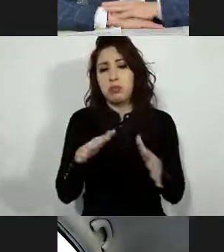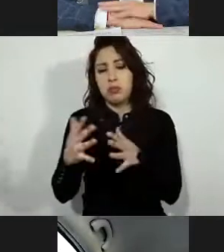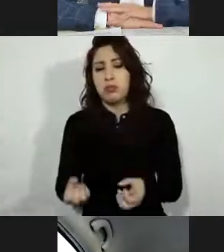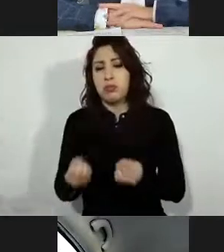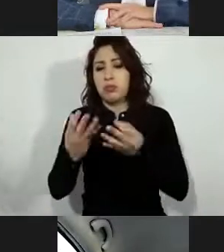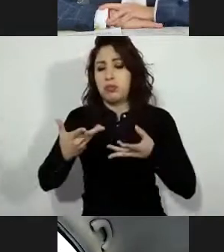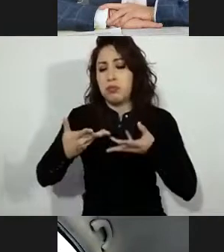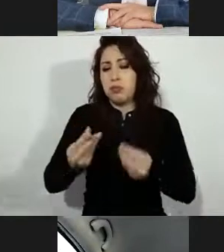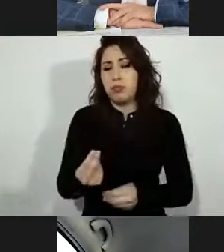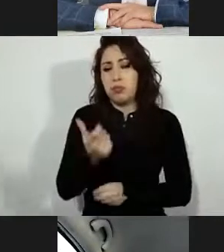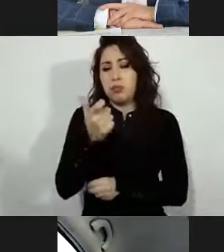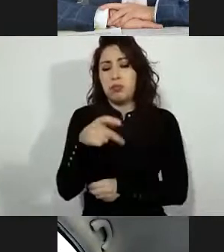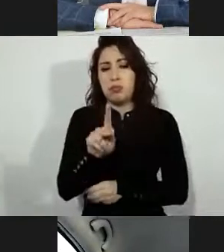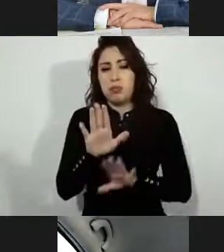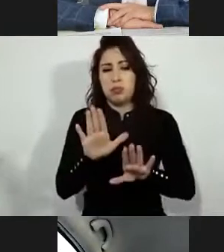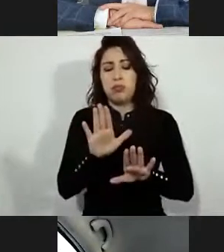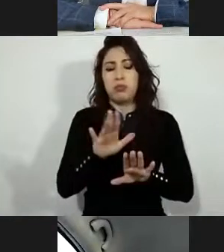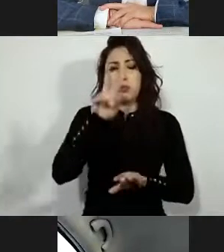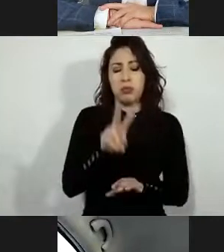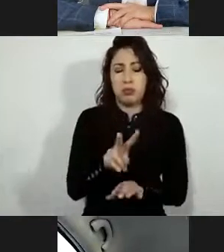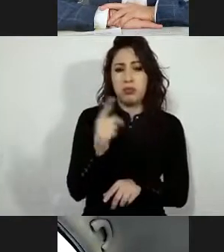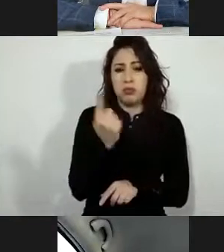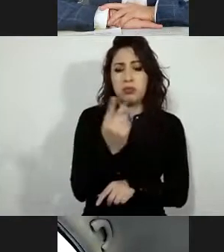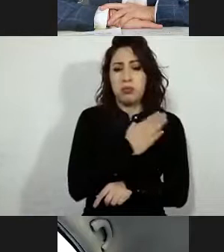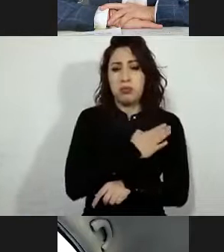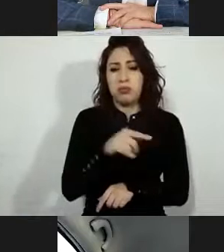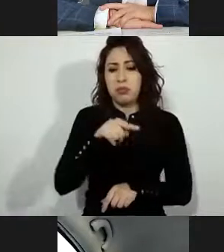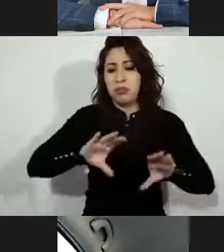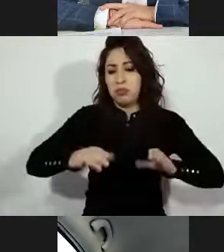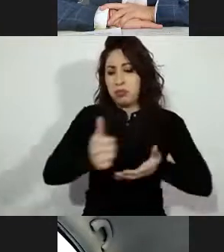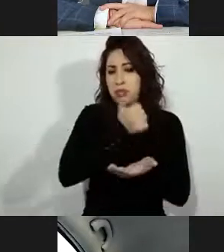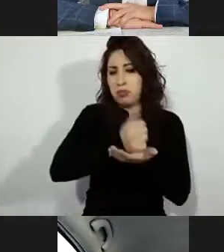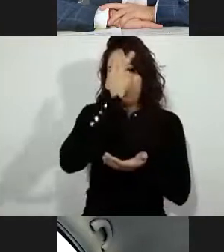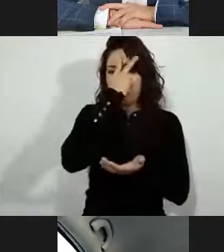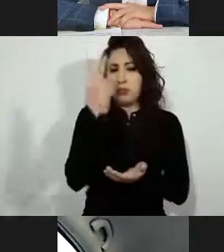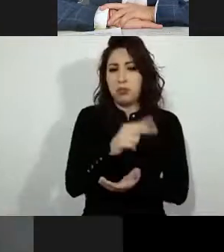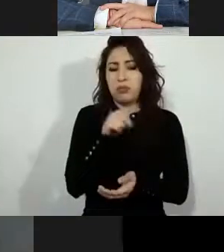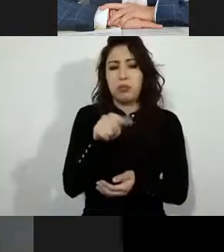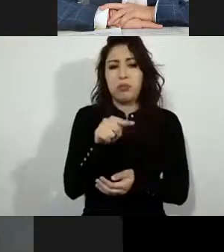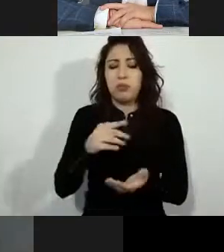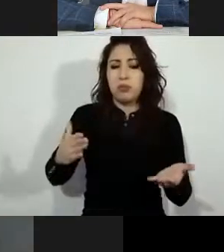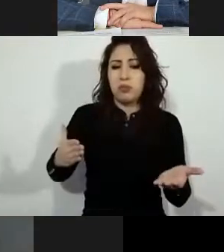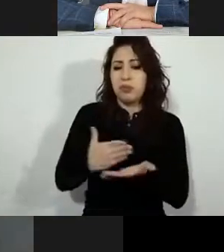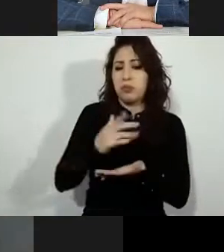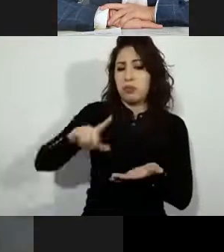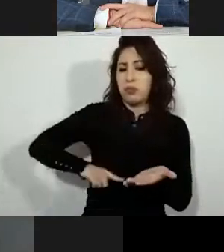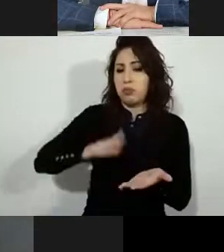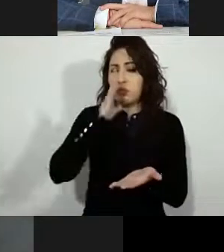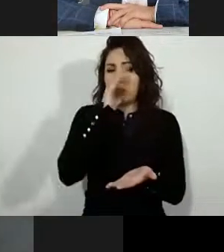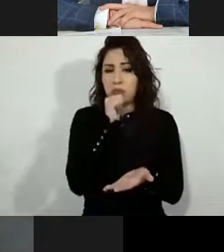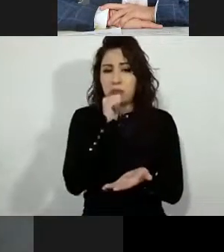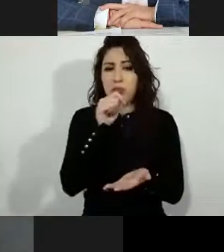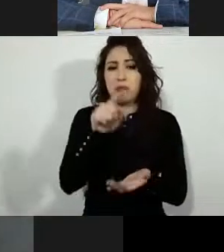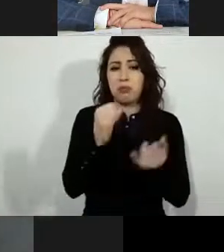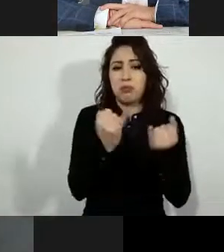y reconociendo no solo la autonomía, sino la soberanía del Congreso y la dependencia de la tesorería de la Junta de Coordinación Política como